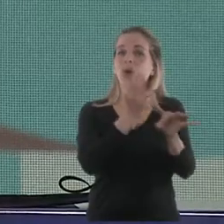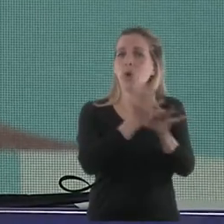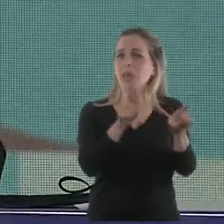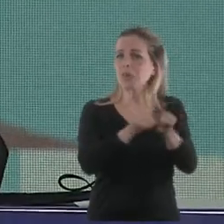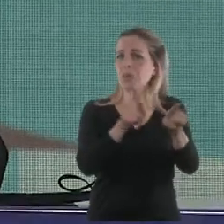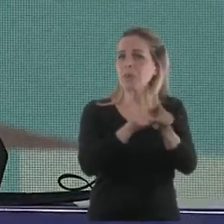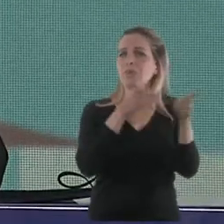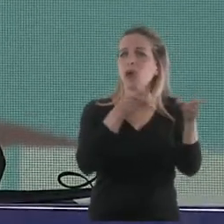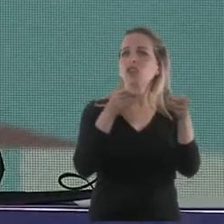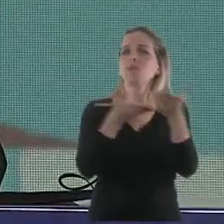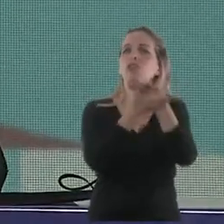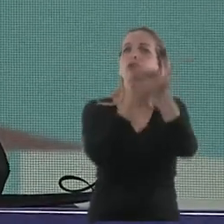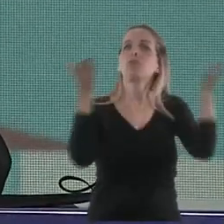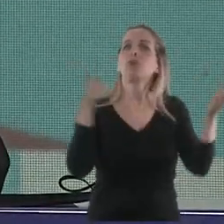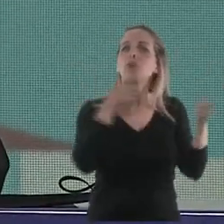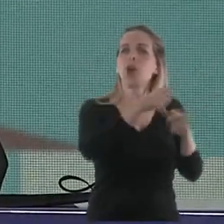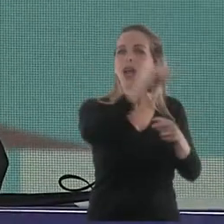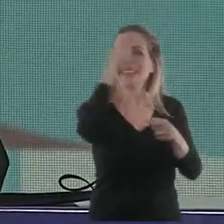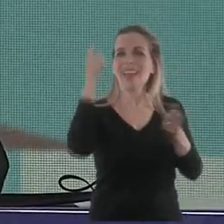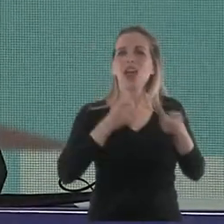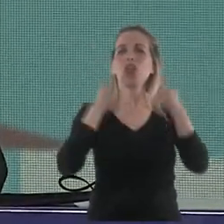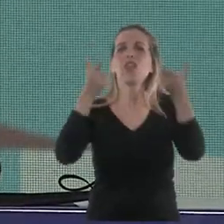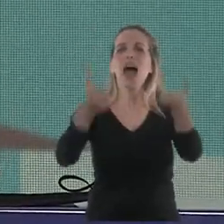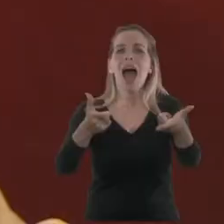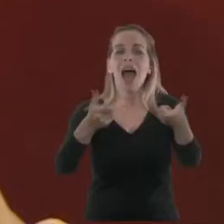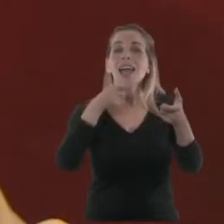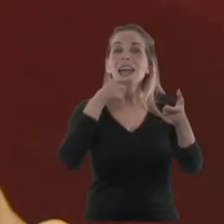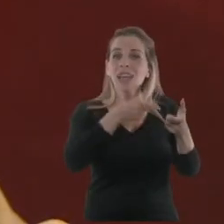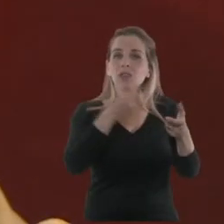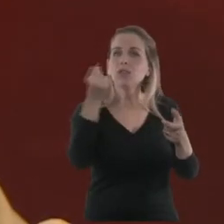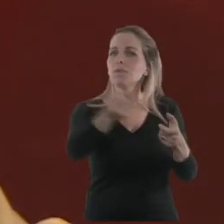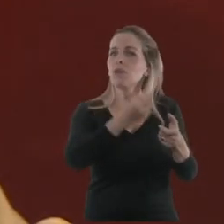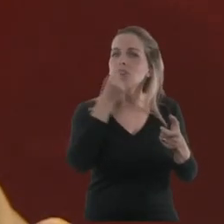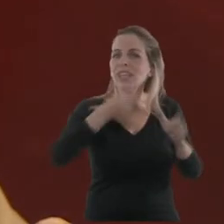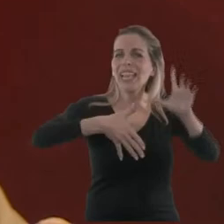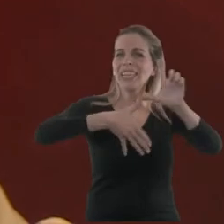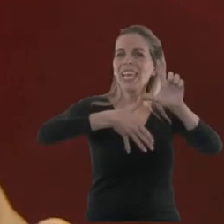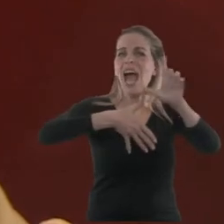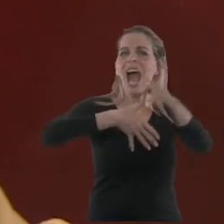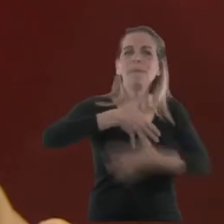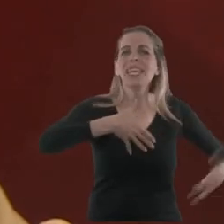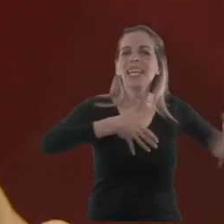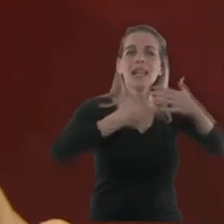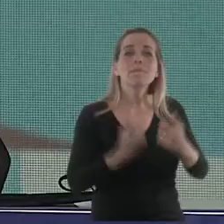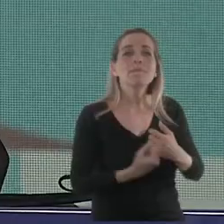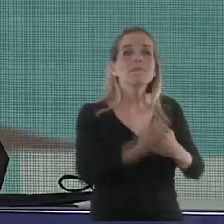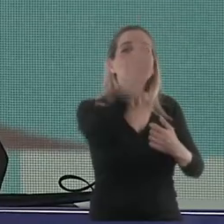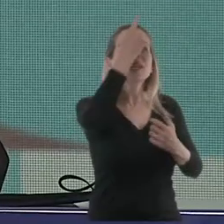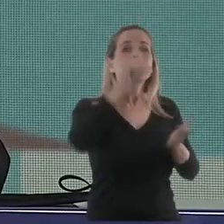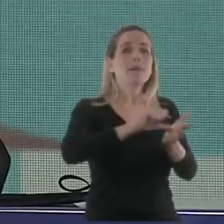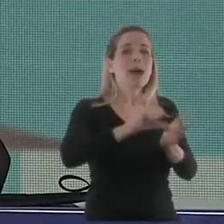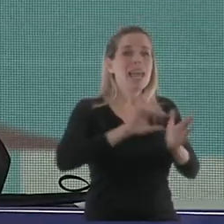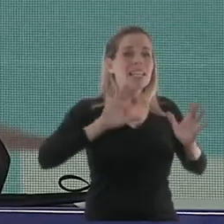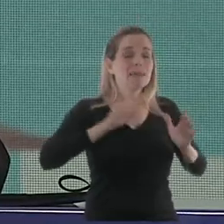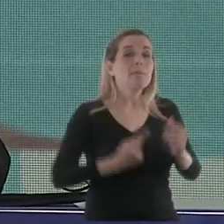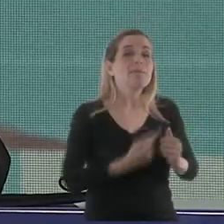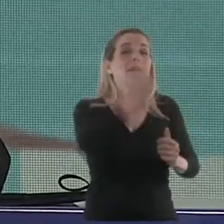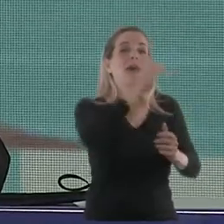dado por el Estado es algo que nos ha hecho especiales en América Latina antes que ningún otro continente.